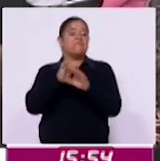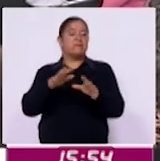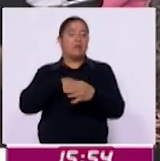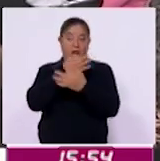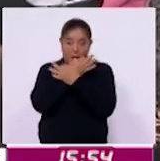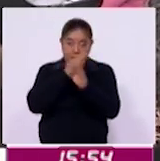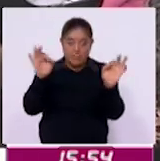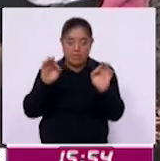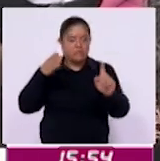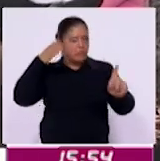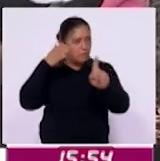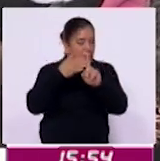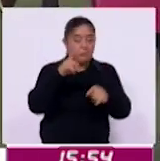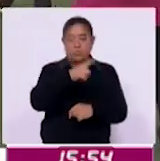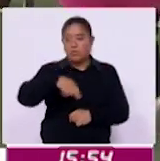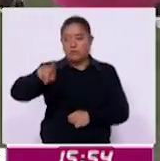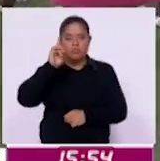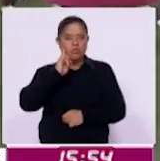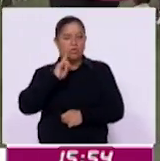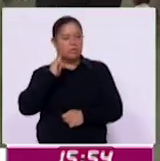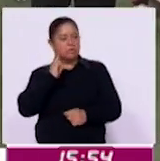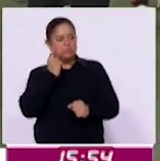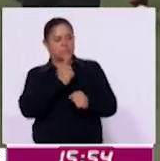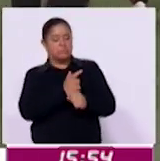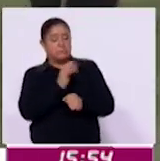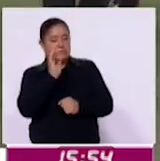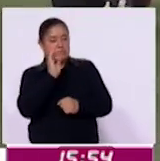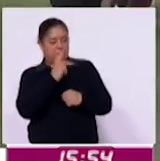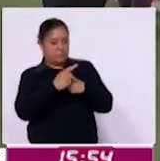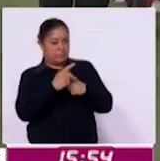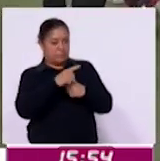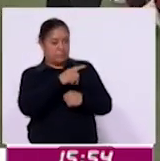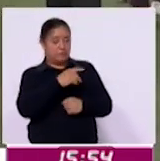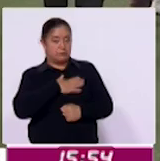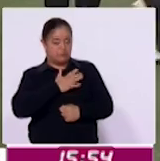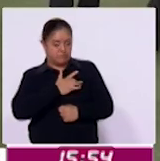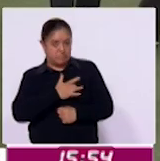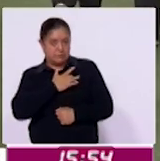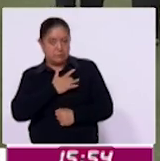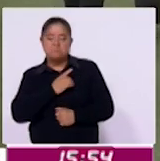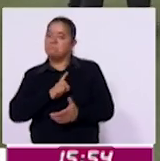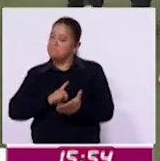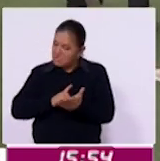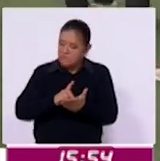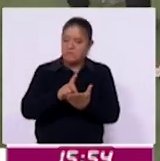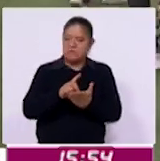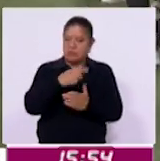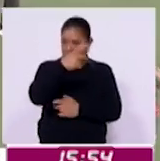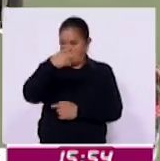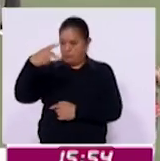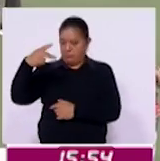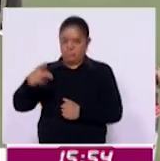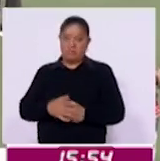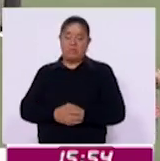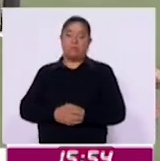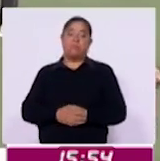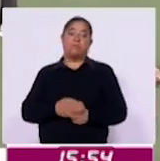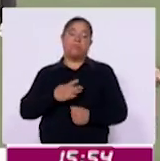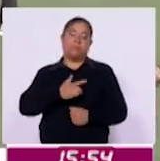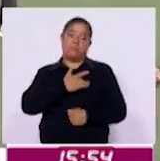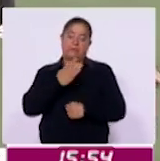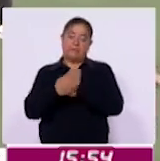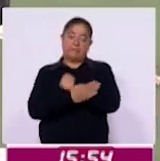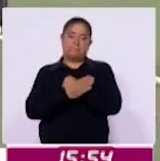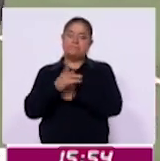el objetivo de que las mujeres detecten conductas de riesgo y en caso de vivirlas tomen decisiones para su bienestar. En esta actividad participaron